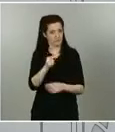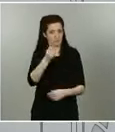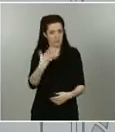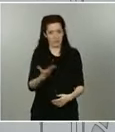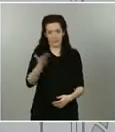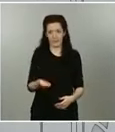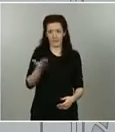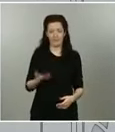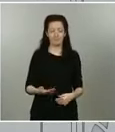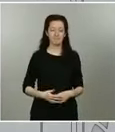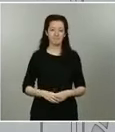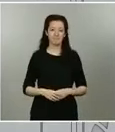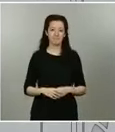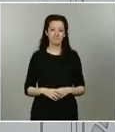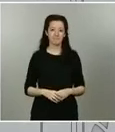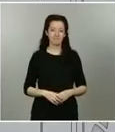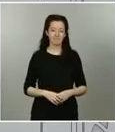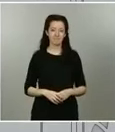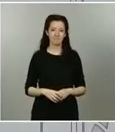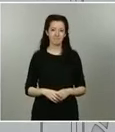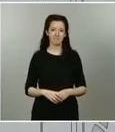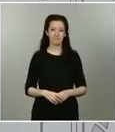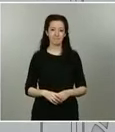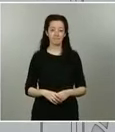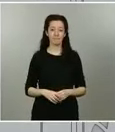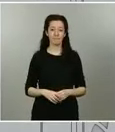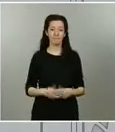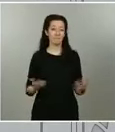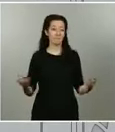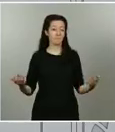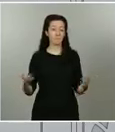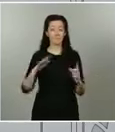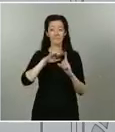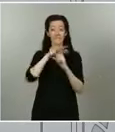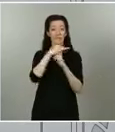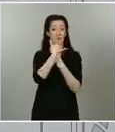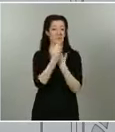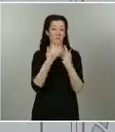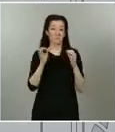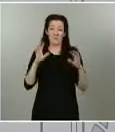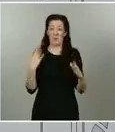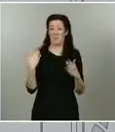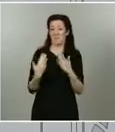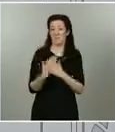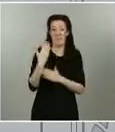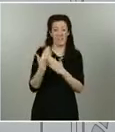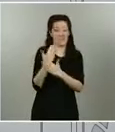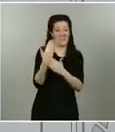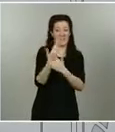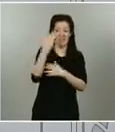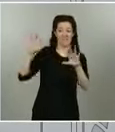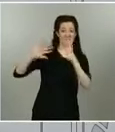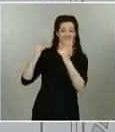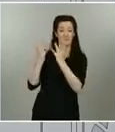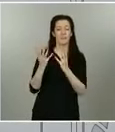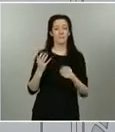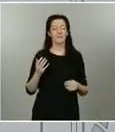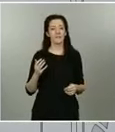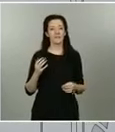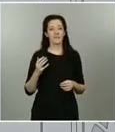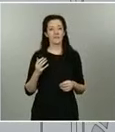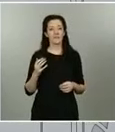siguen aproximadamente en la línea que hemos visto estos días. Hay 7 países de la Unión del continente